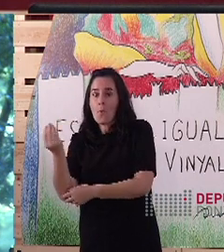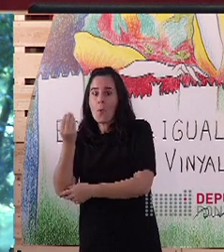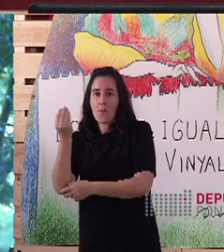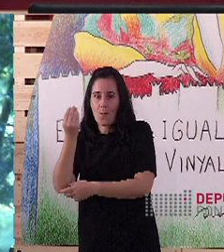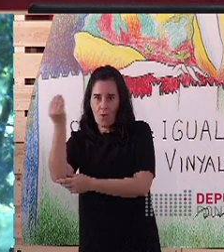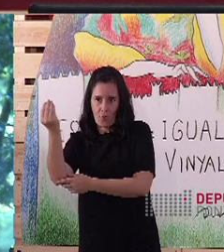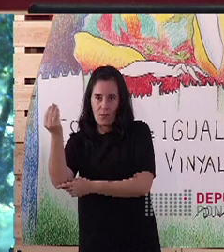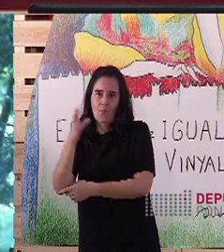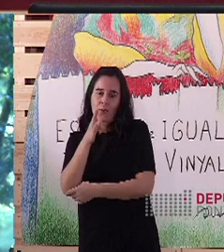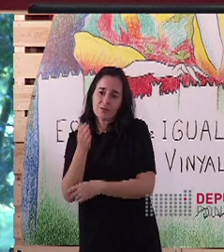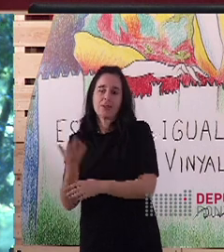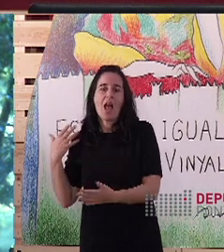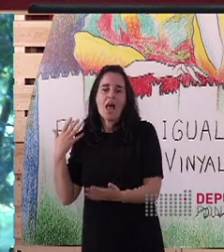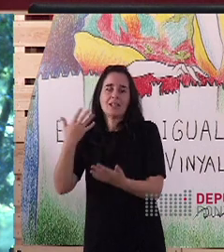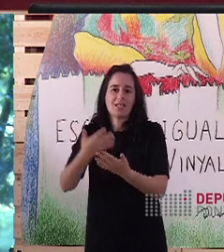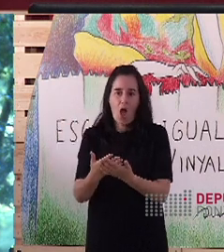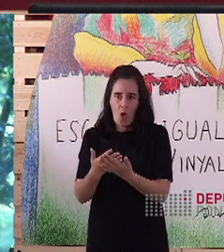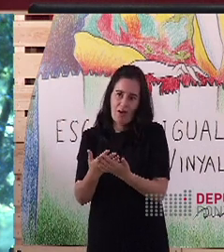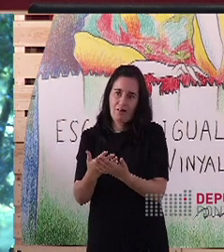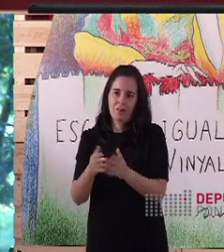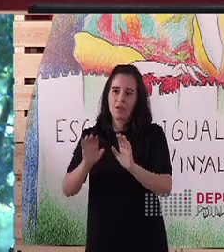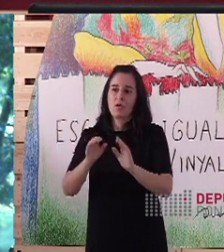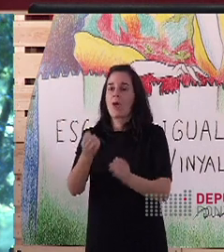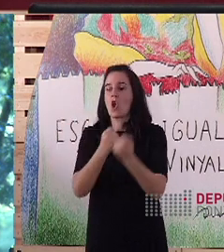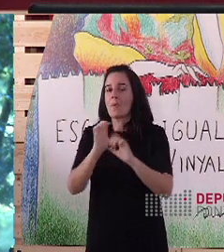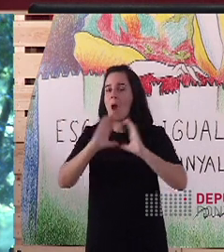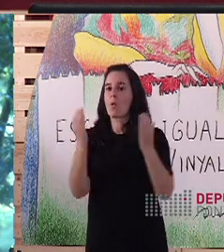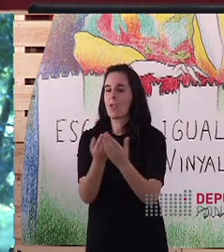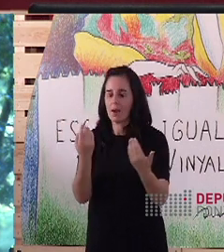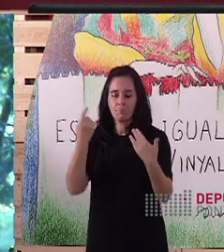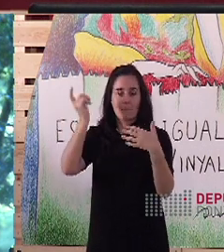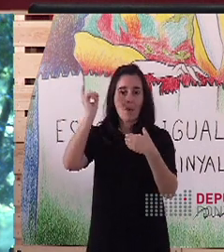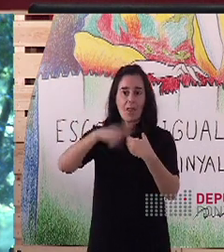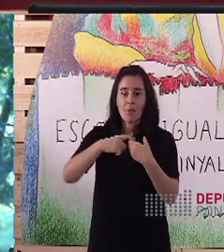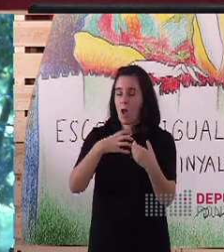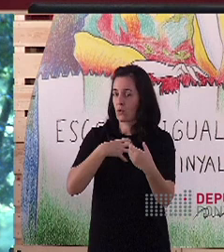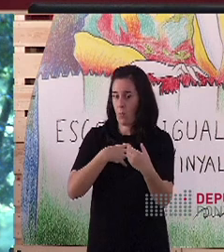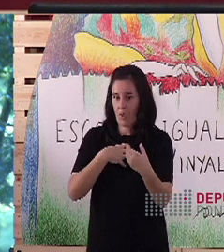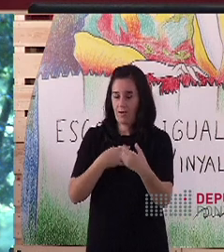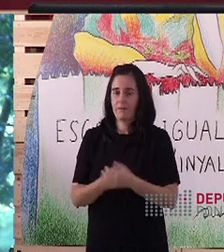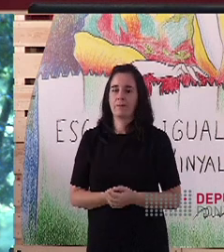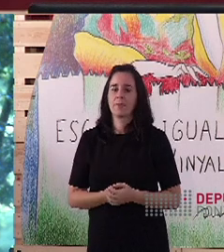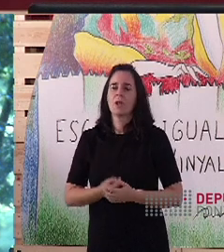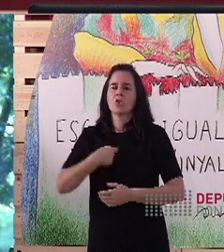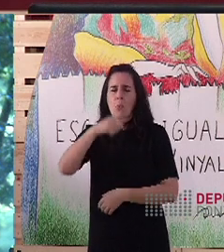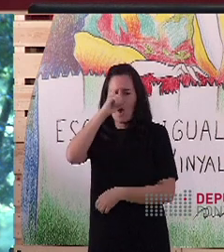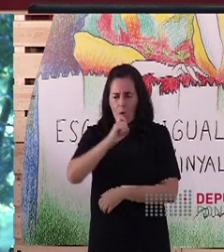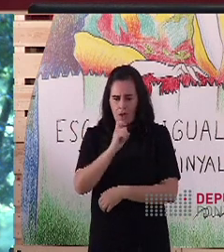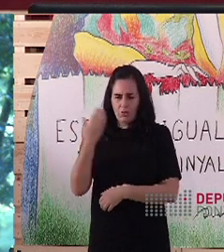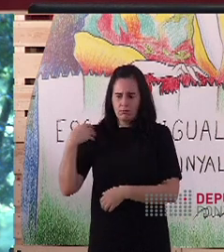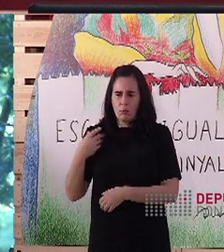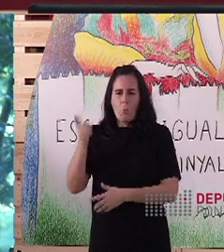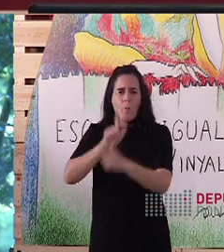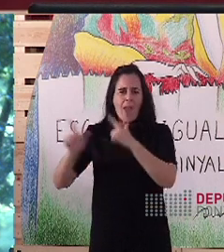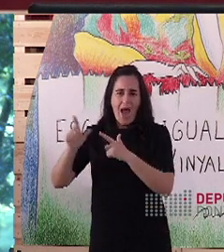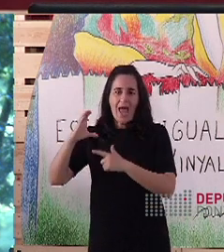comenzado su proceso de globalización. Yo recuerdo un viaje que hizo Clinton a los países